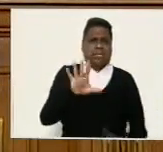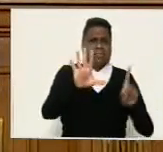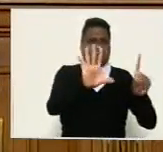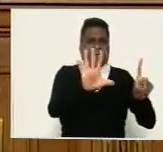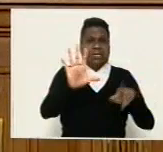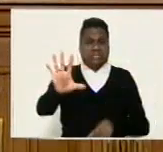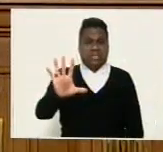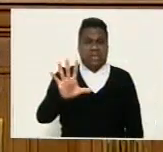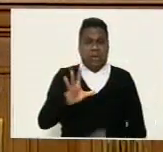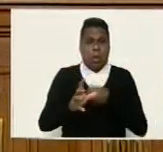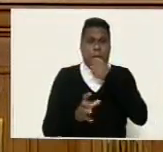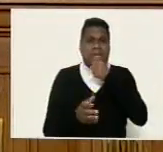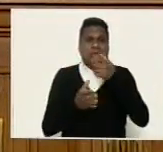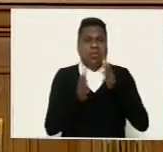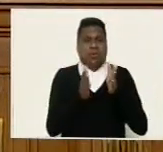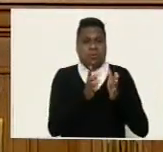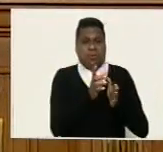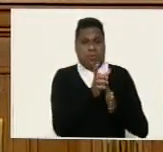periodistas.